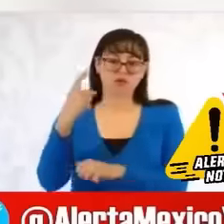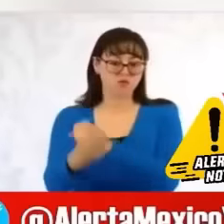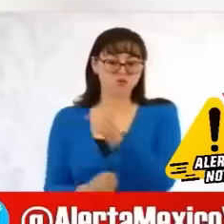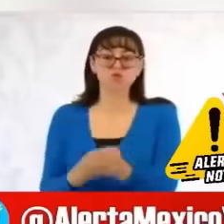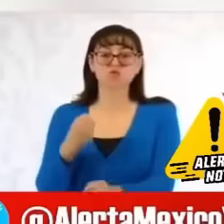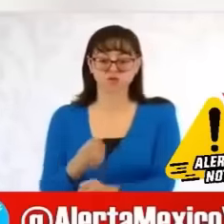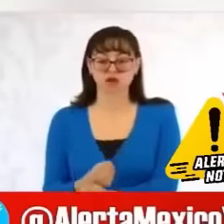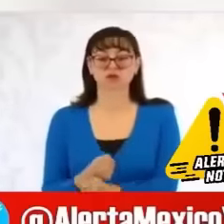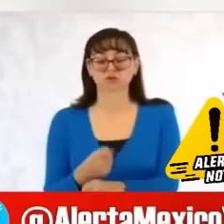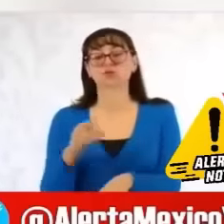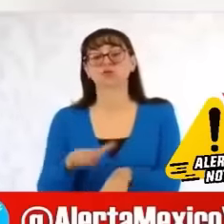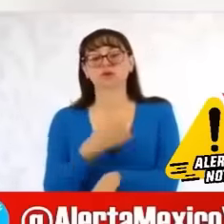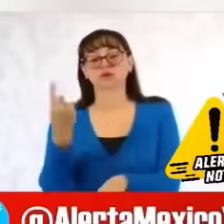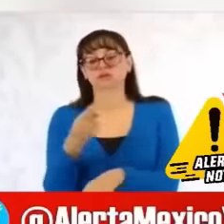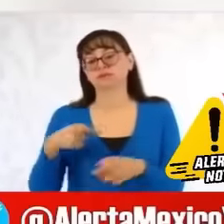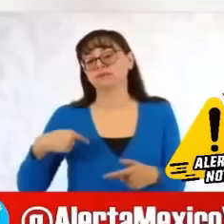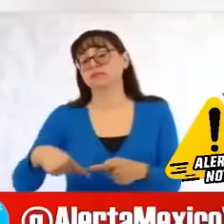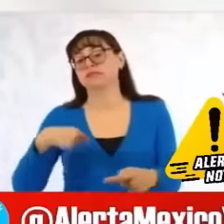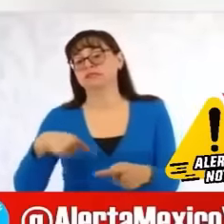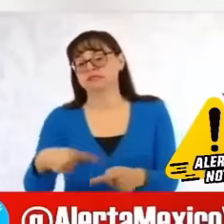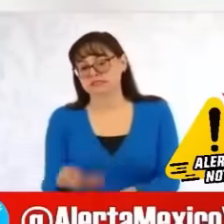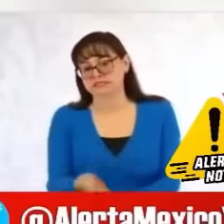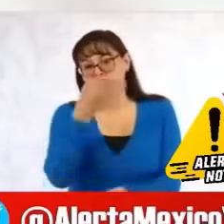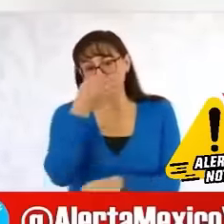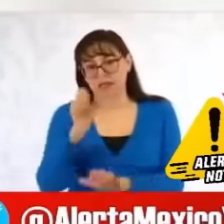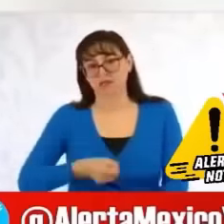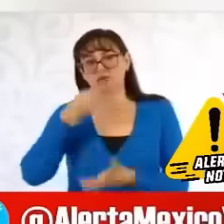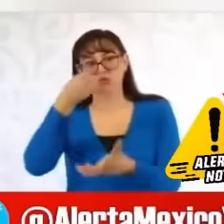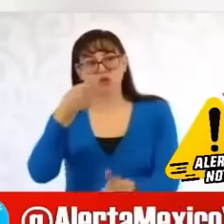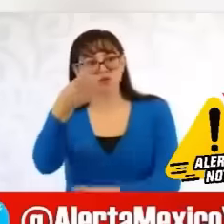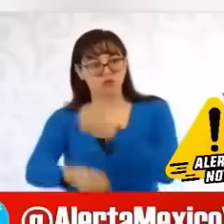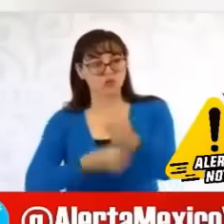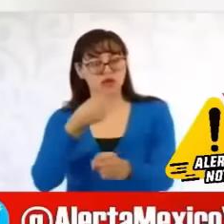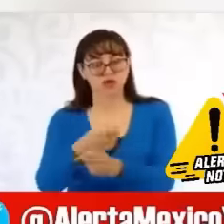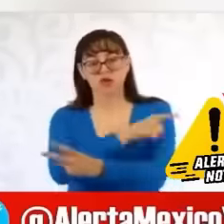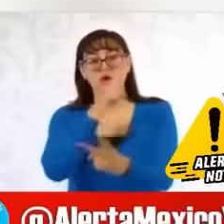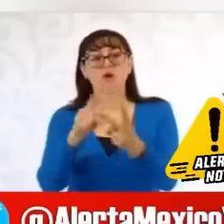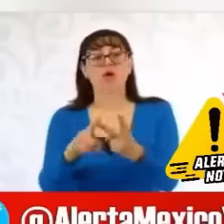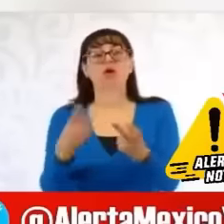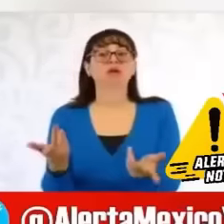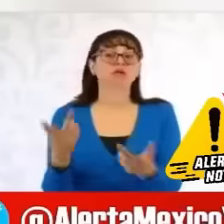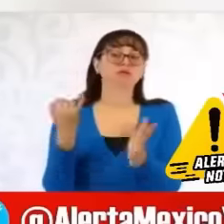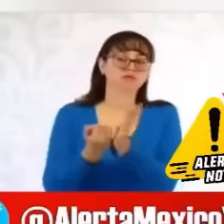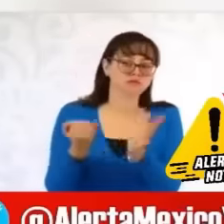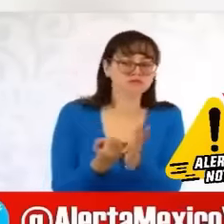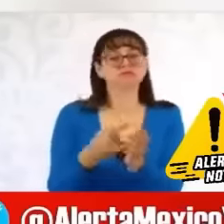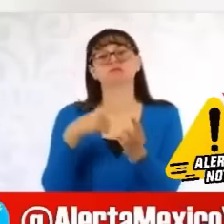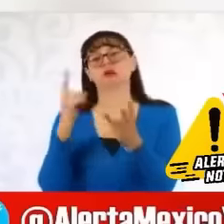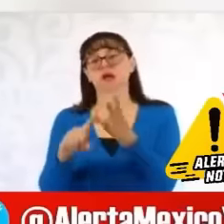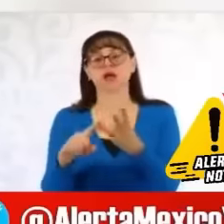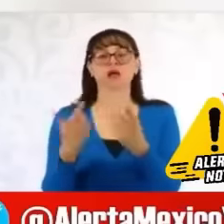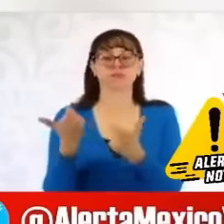estimado en el presupuesto del siguiente año. Esto nos dio un monto de ingresos, el